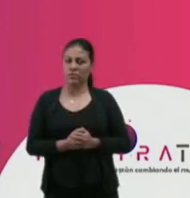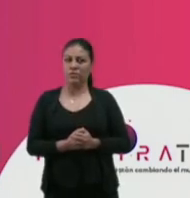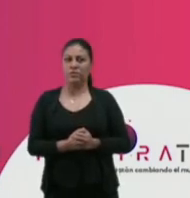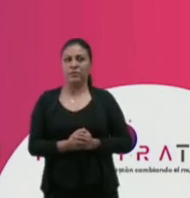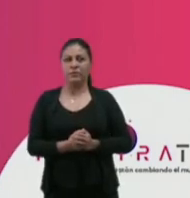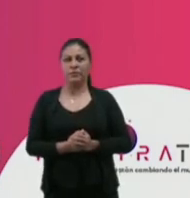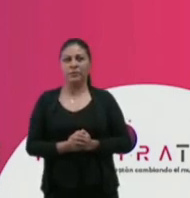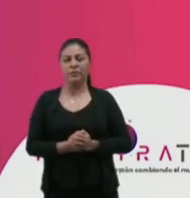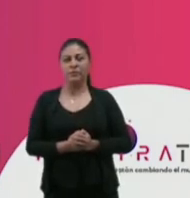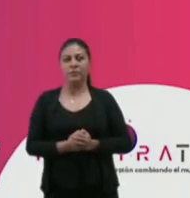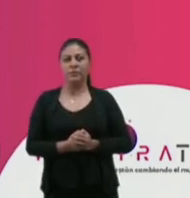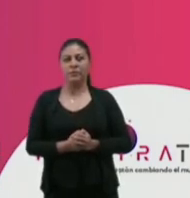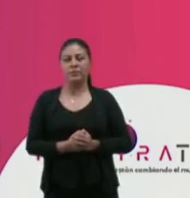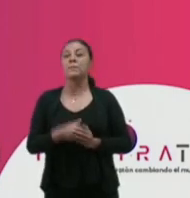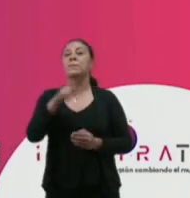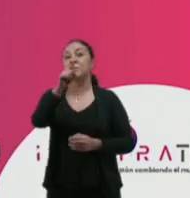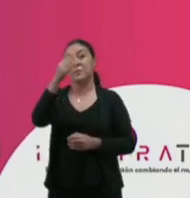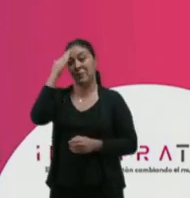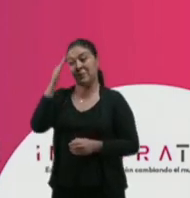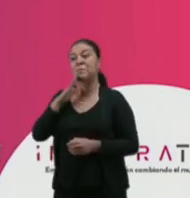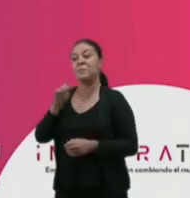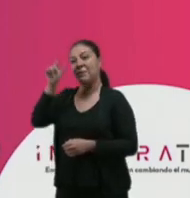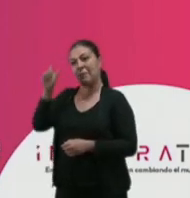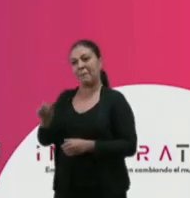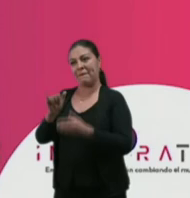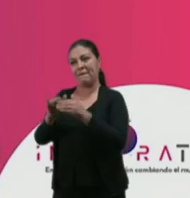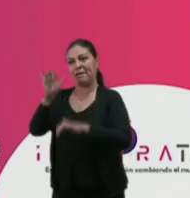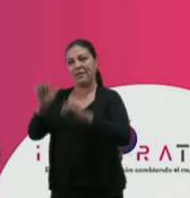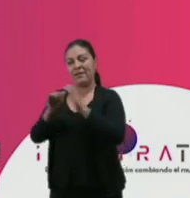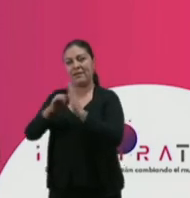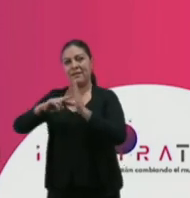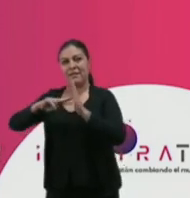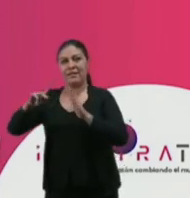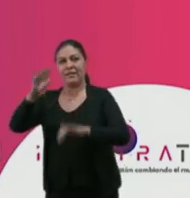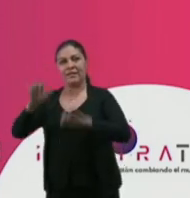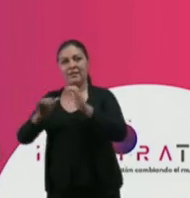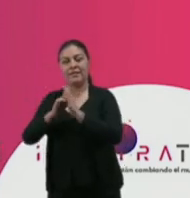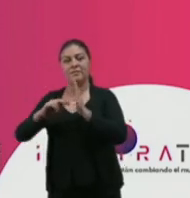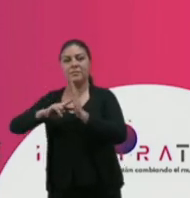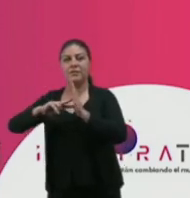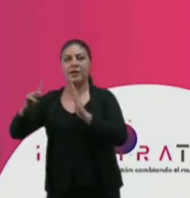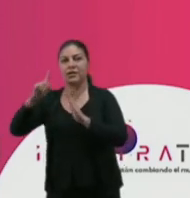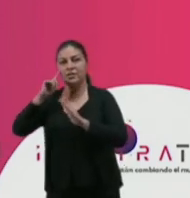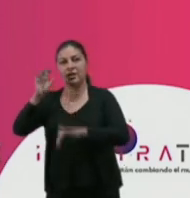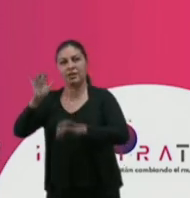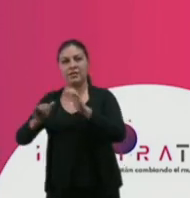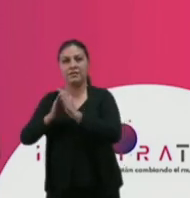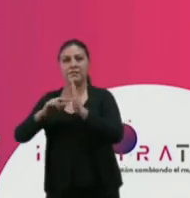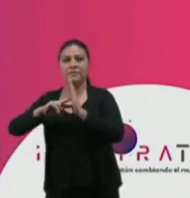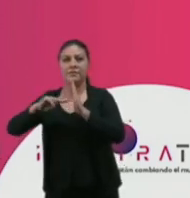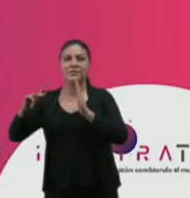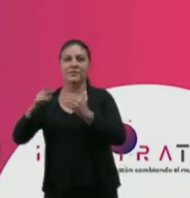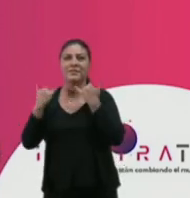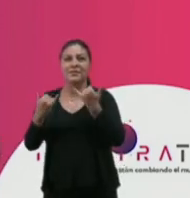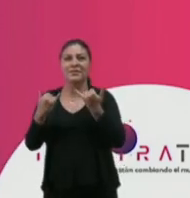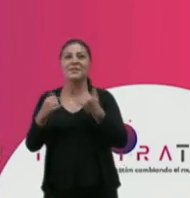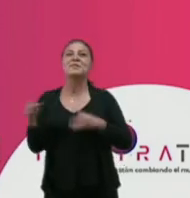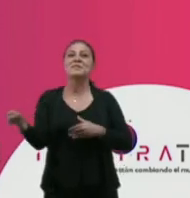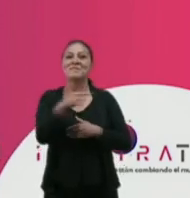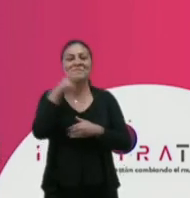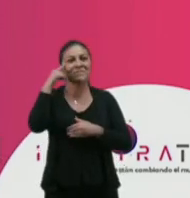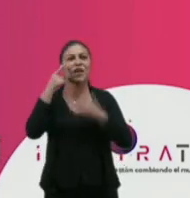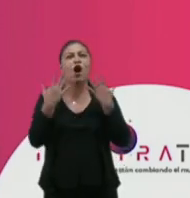pues el secretario de Tecnología y el presidente y ellos estarían emocionados. Así que, ¿algunos pensamientos de cómo podríamos hacer esto?